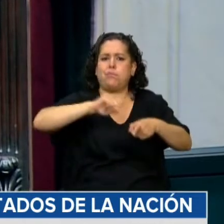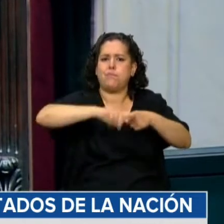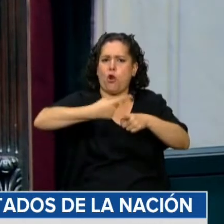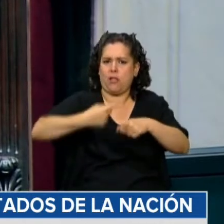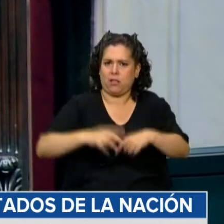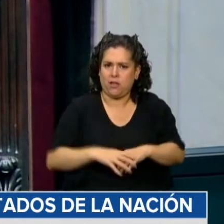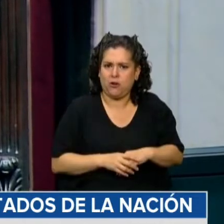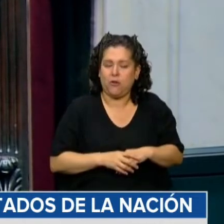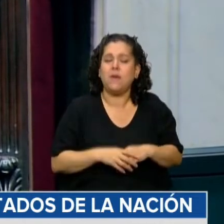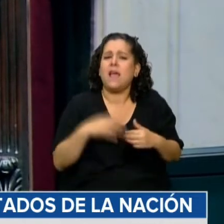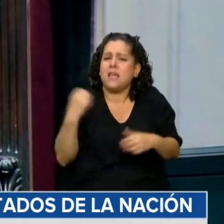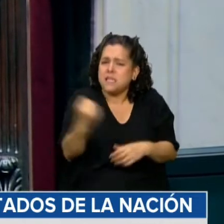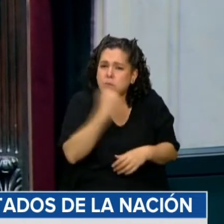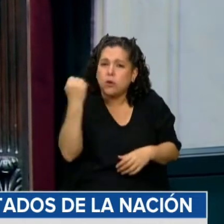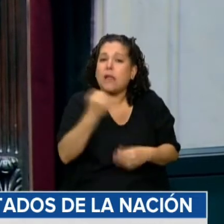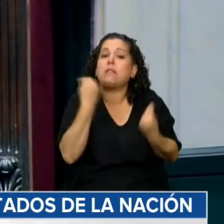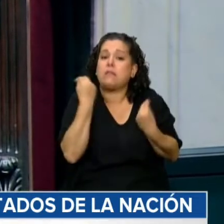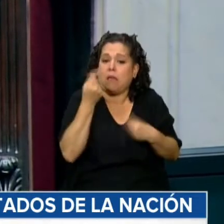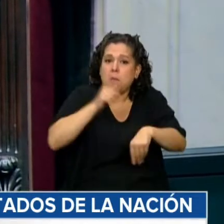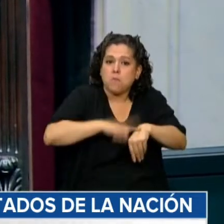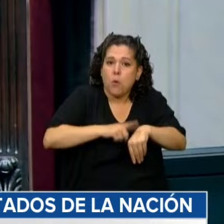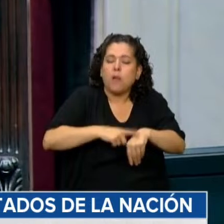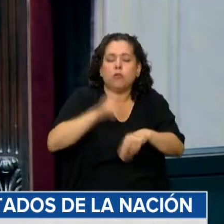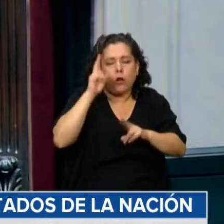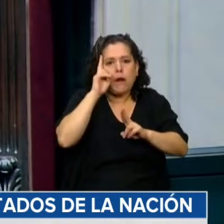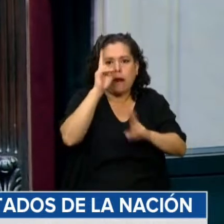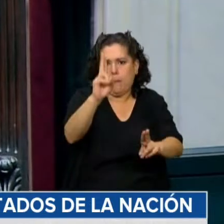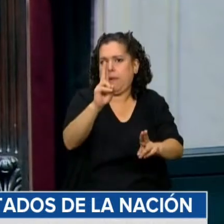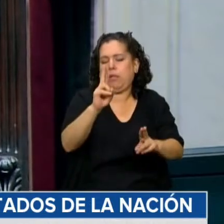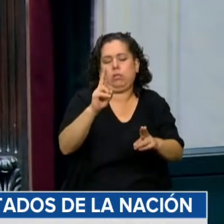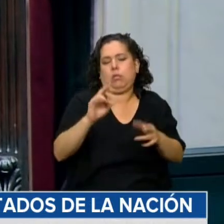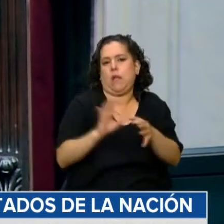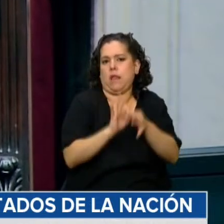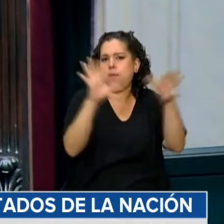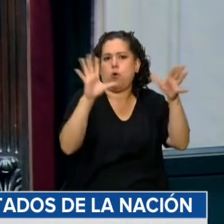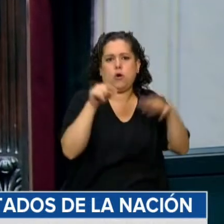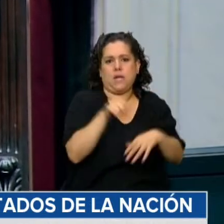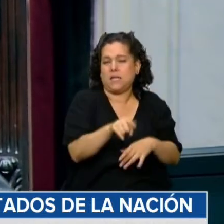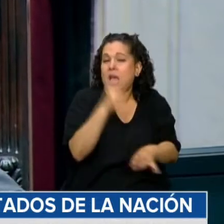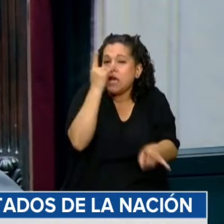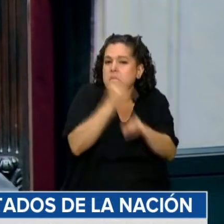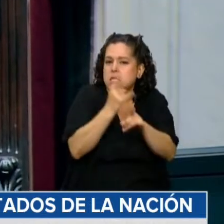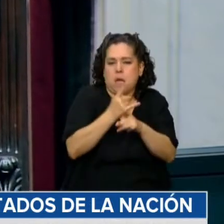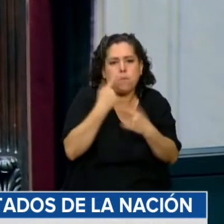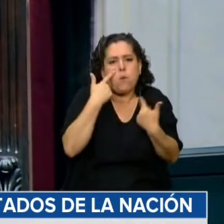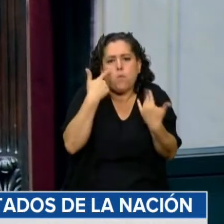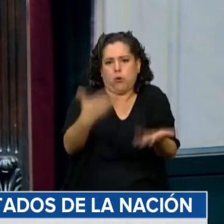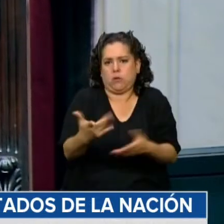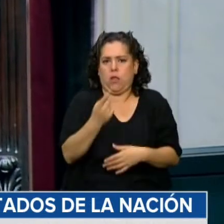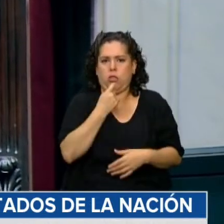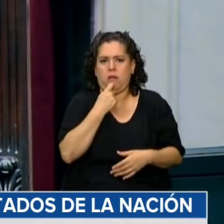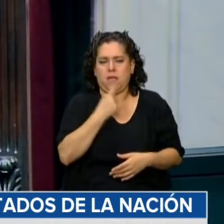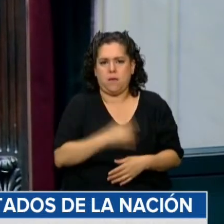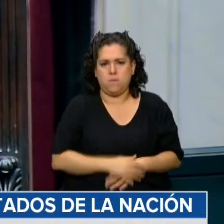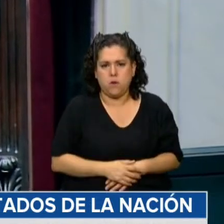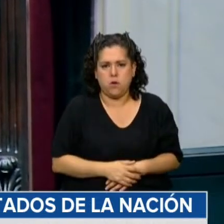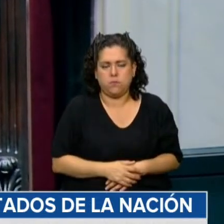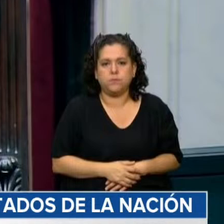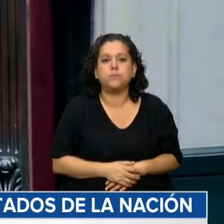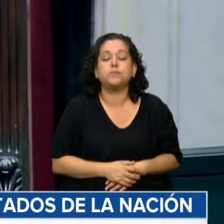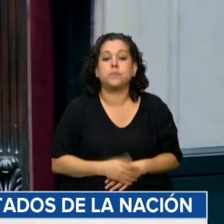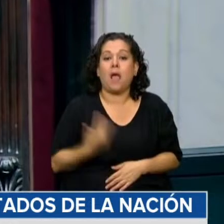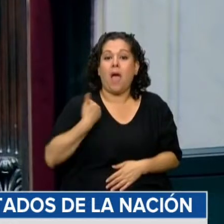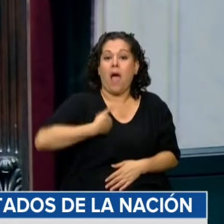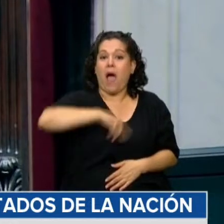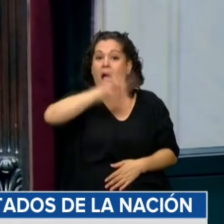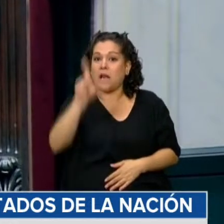su funcionamiento se respeten sus principios, predicando siempre con el ejemplo. La Argentina